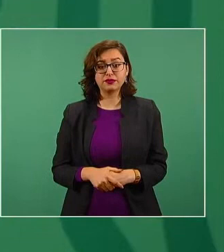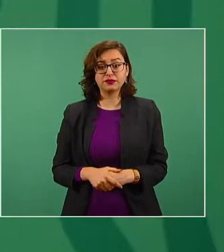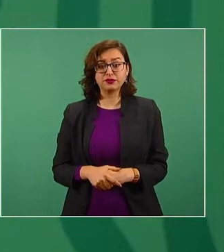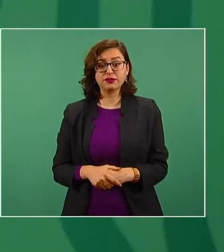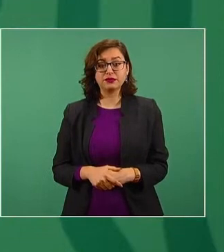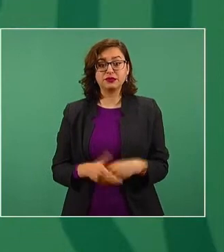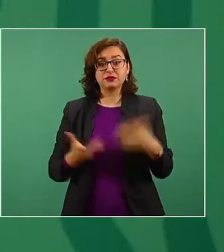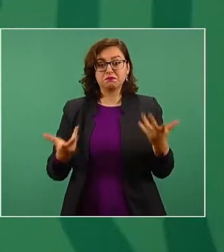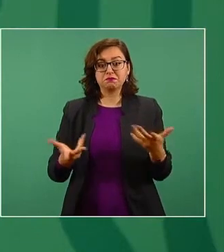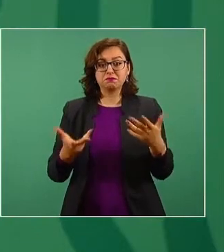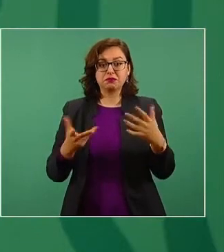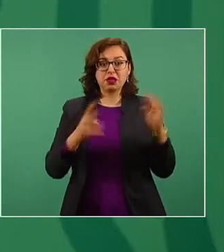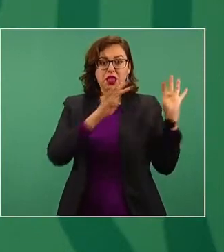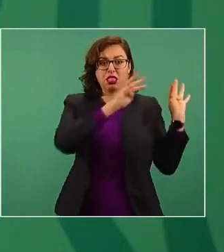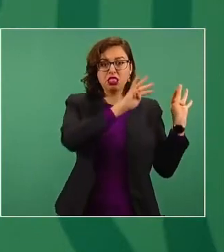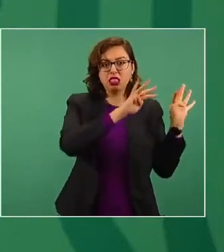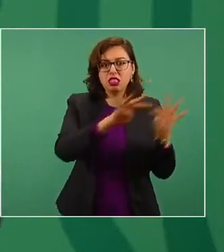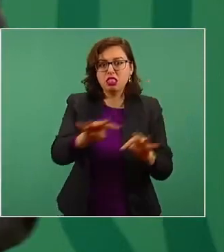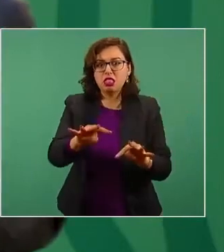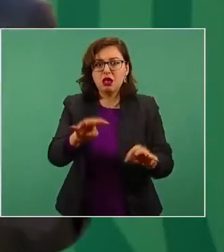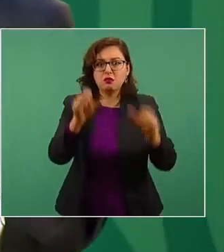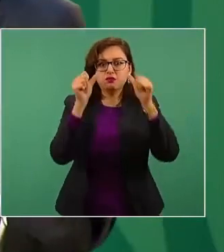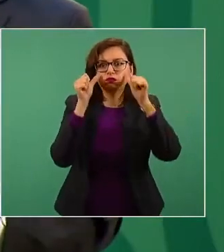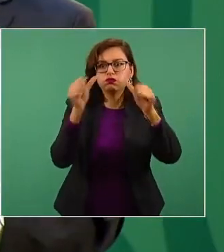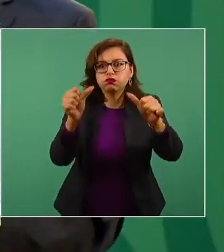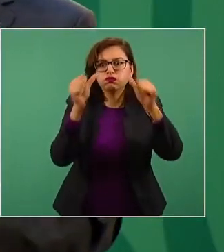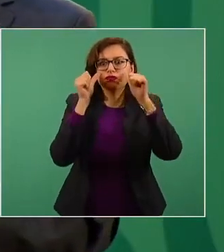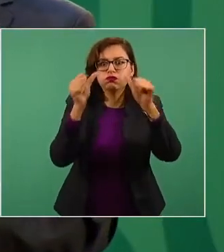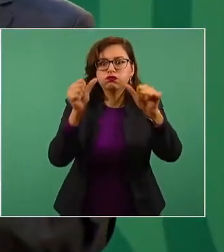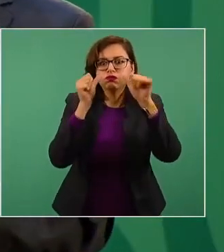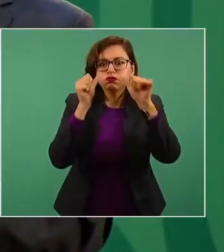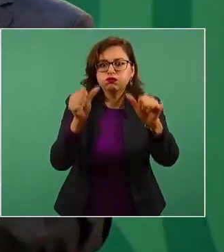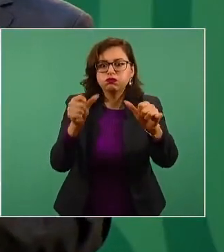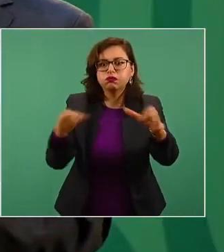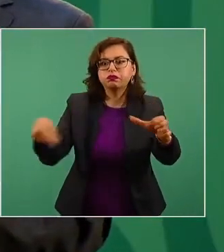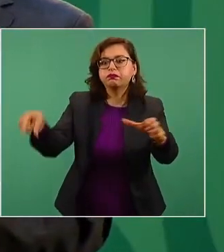Se limita el movimiento.